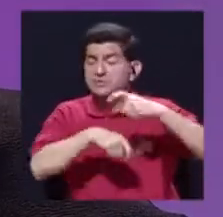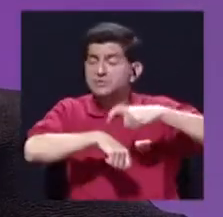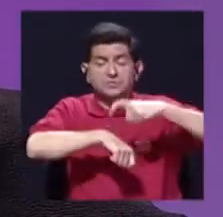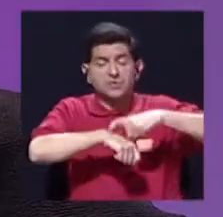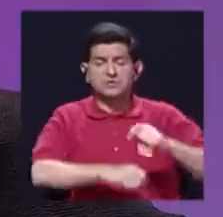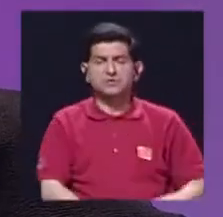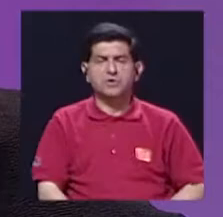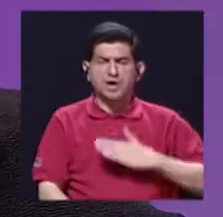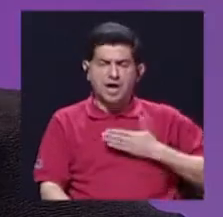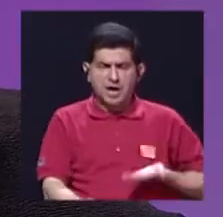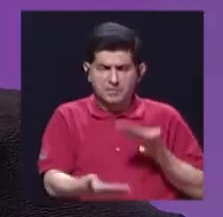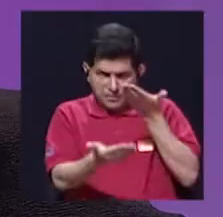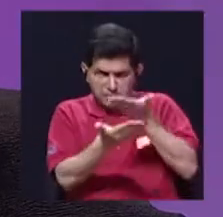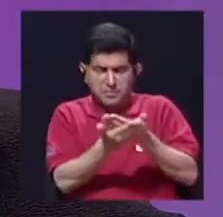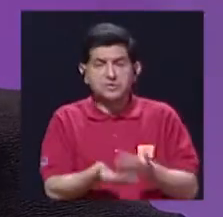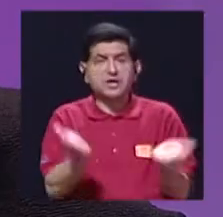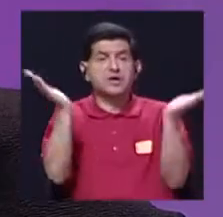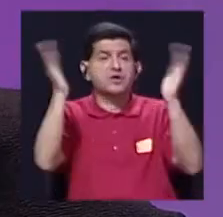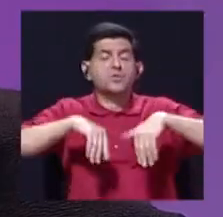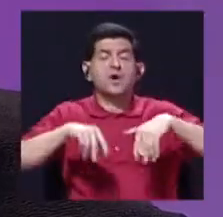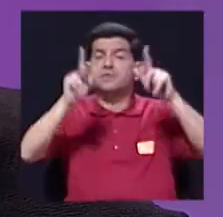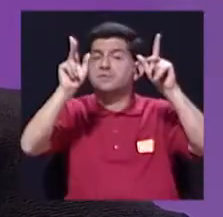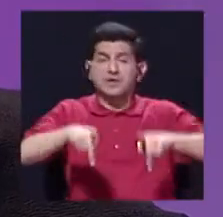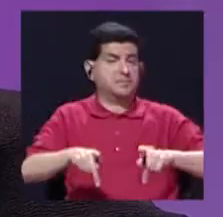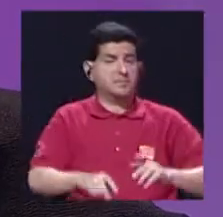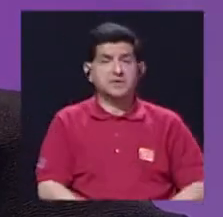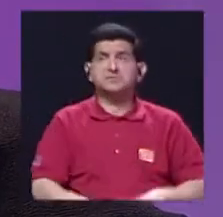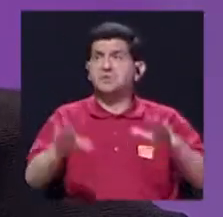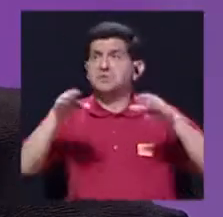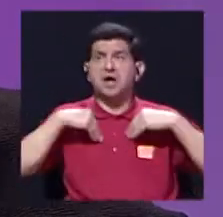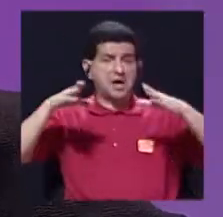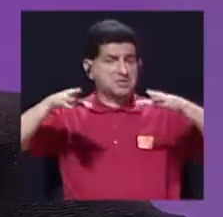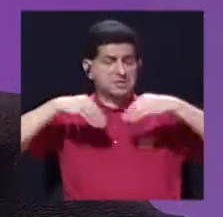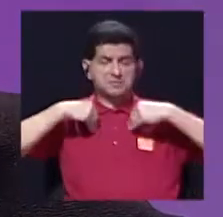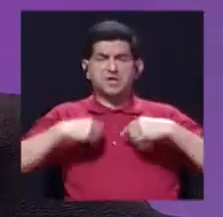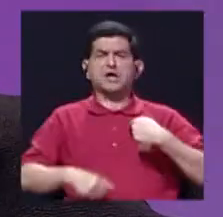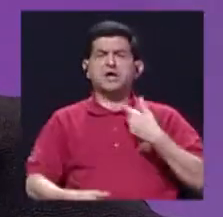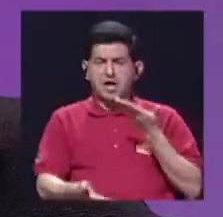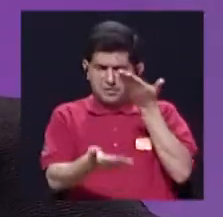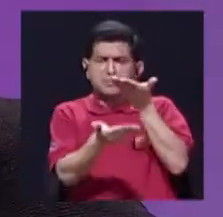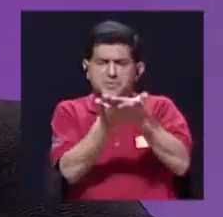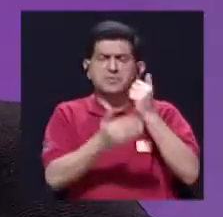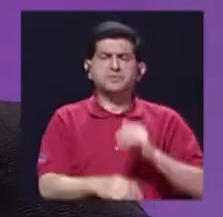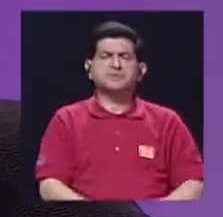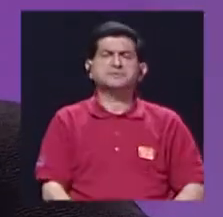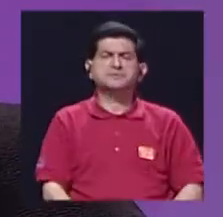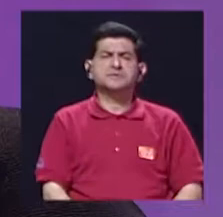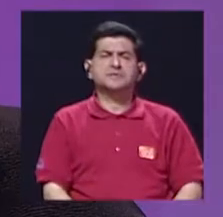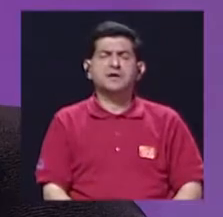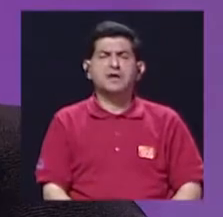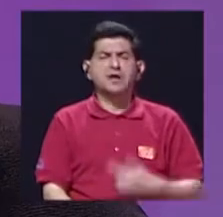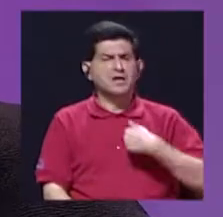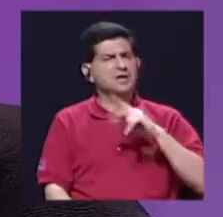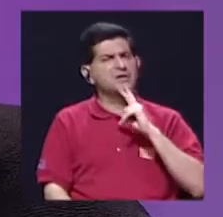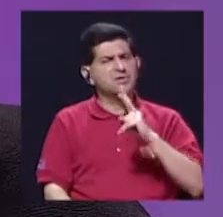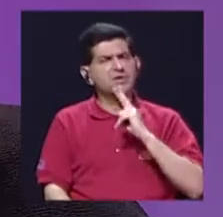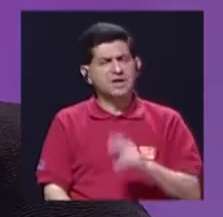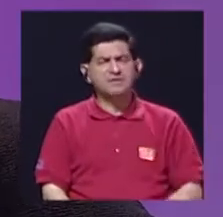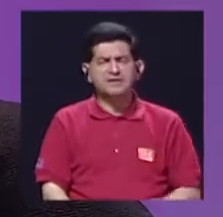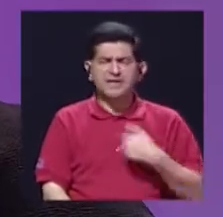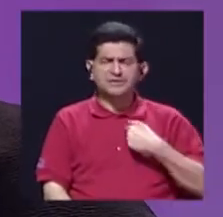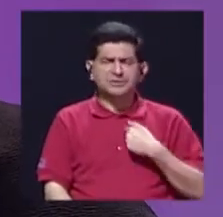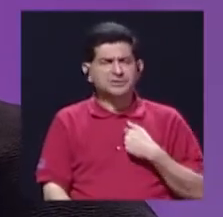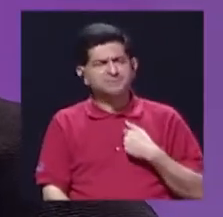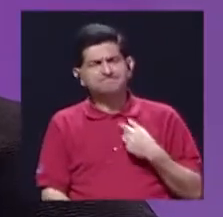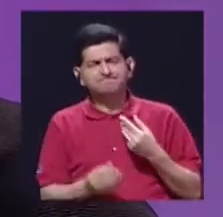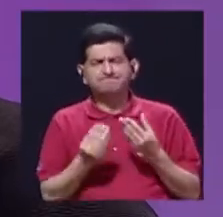día que me propusieron era porque no había nadie que aceptara, y me propusieron, y yo, la verdad es que temblé,